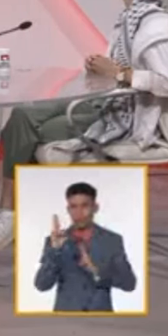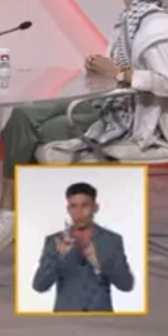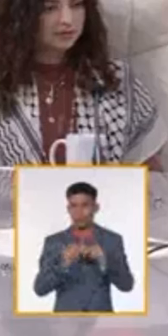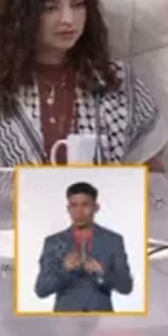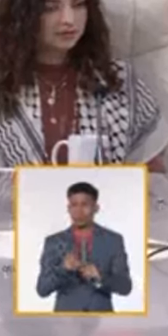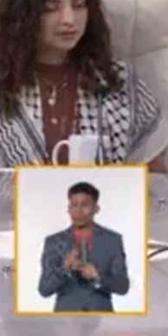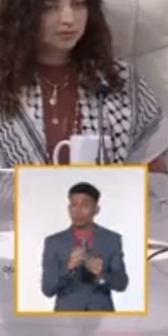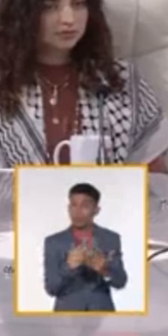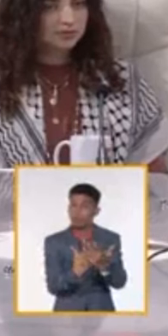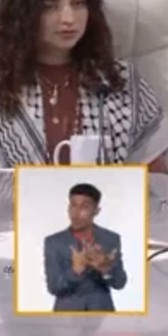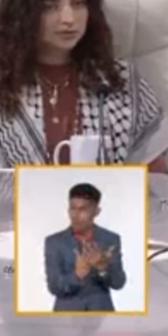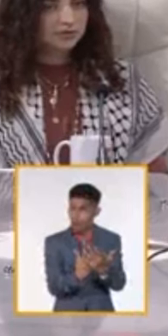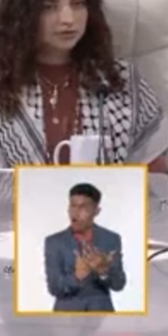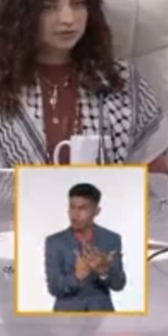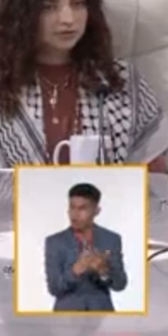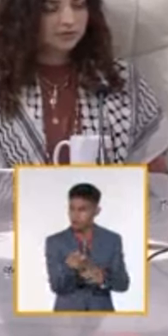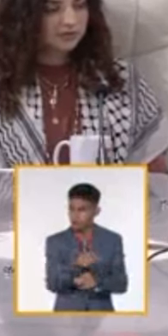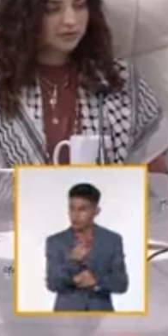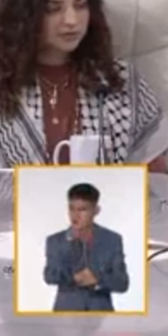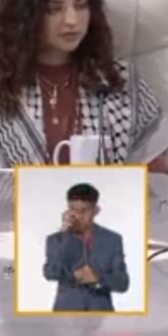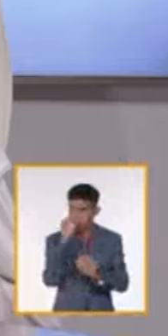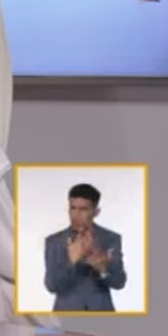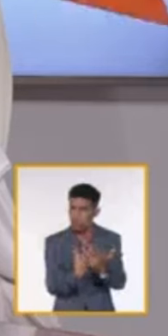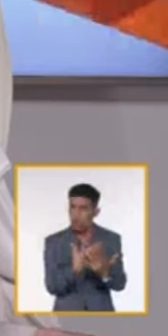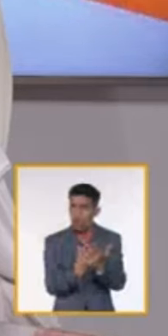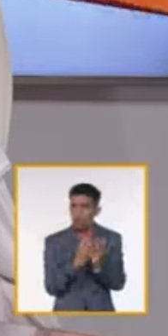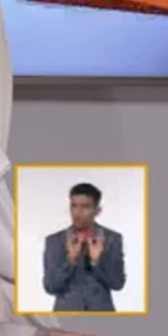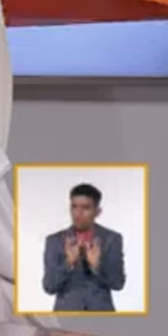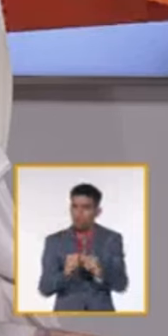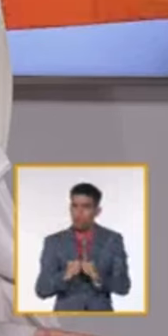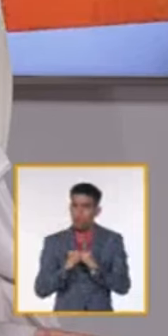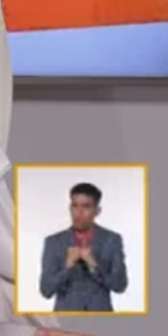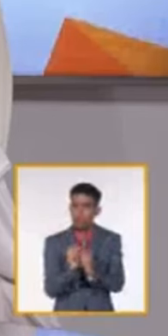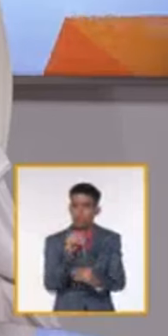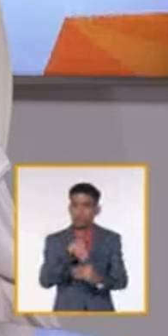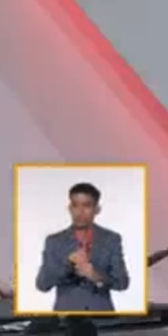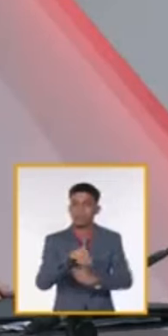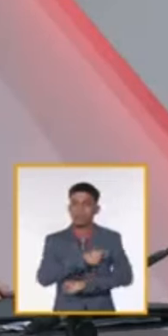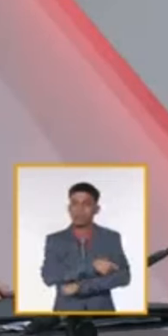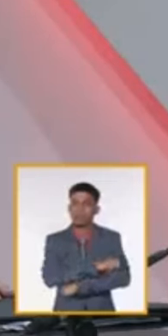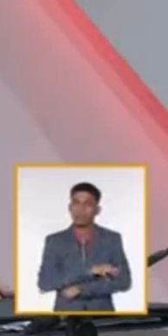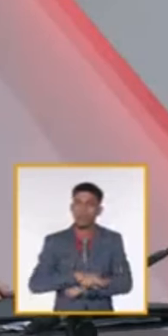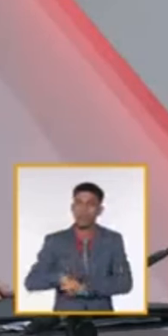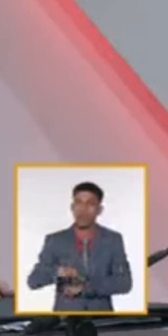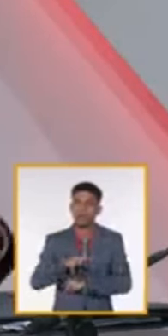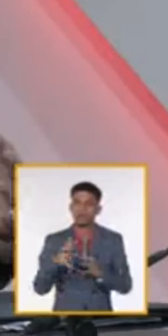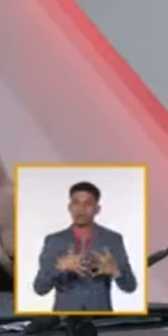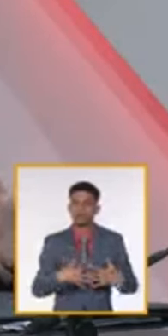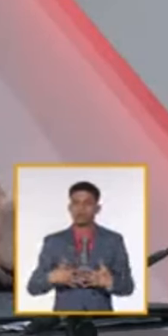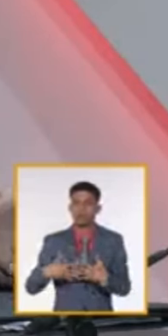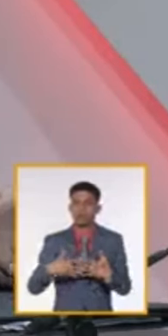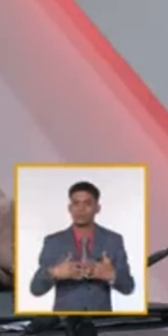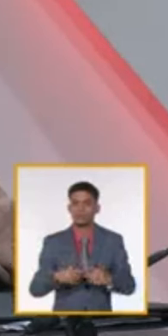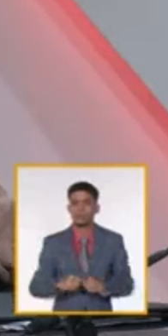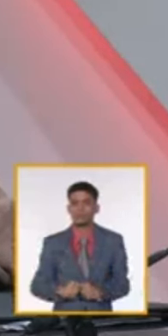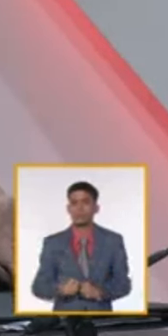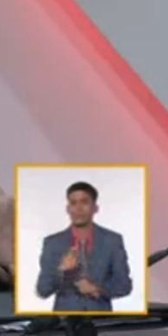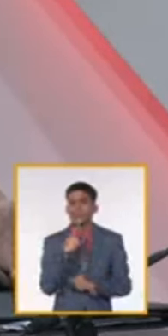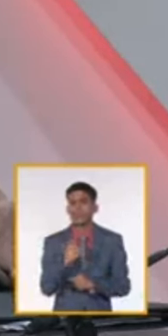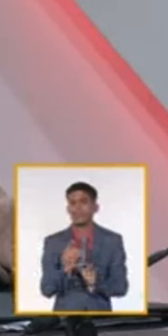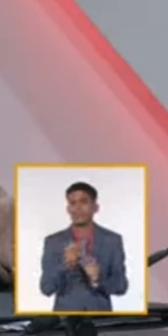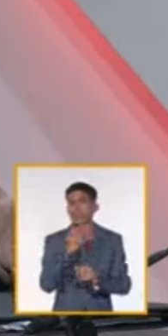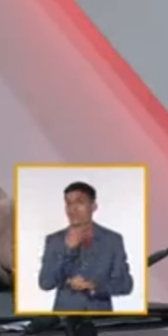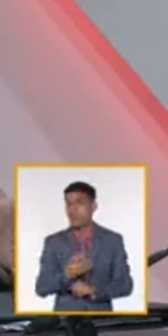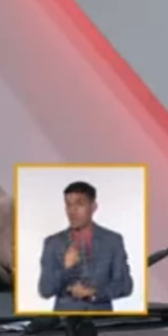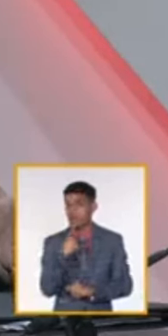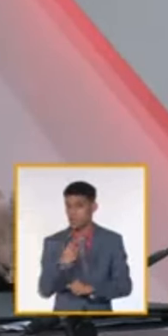expresión de esa fuerza vibrante que también hay dentro de la sociedad estadounidense, que como decía muchas veces Fidel,